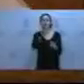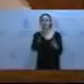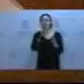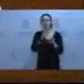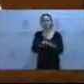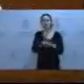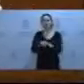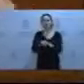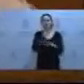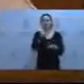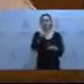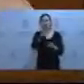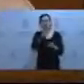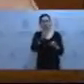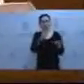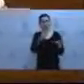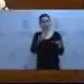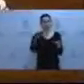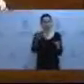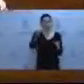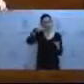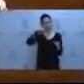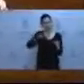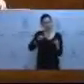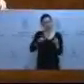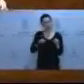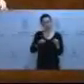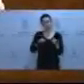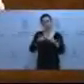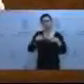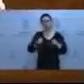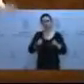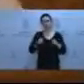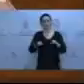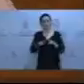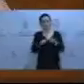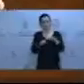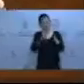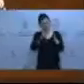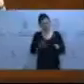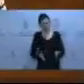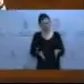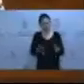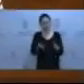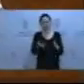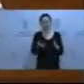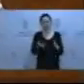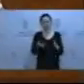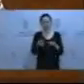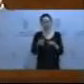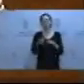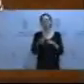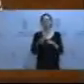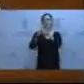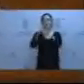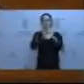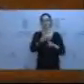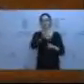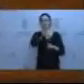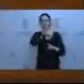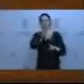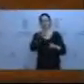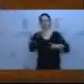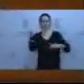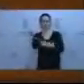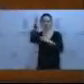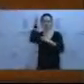en educación y en sanidad, no, no, pues si ya lo hizo usted, señor Fernández, muy por encima de la media de España, muy por encima de